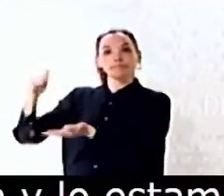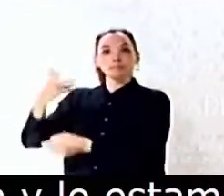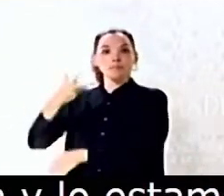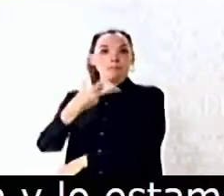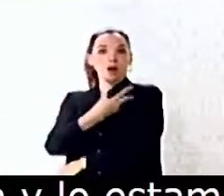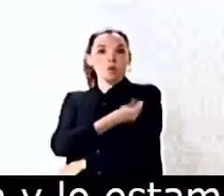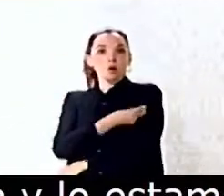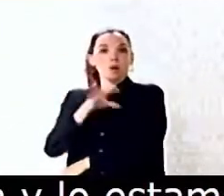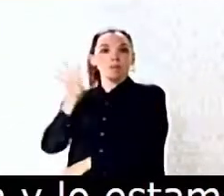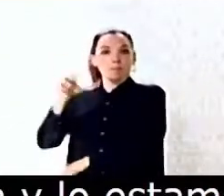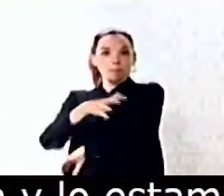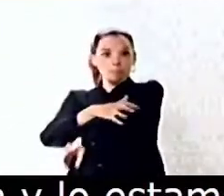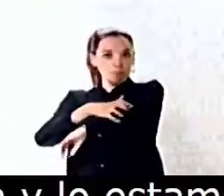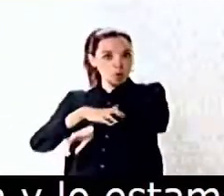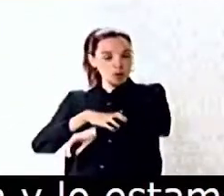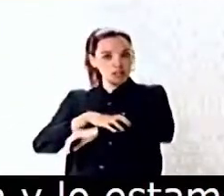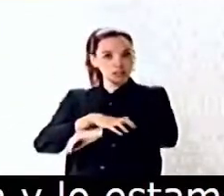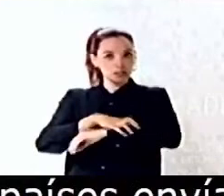vías de desarrollo.